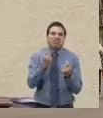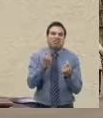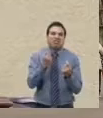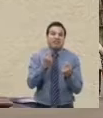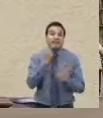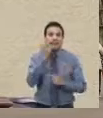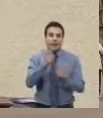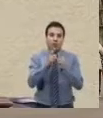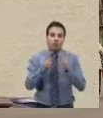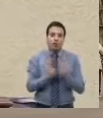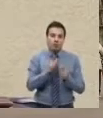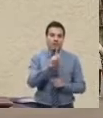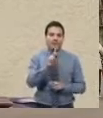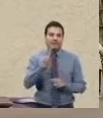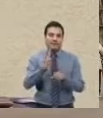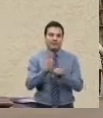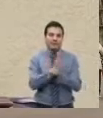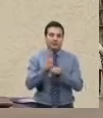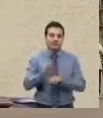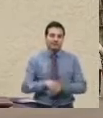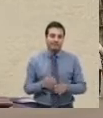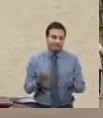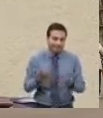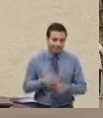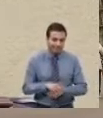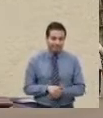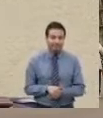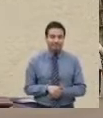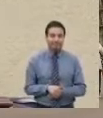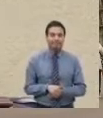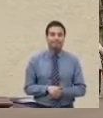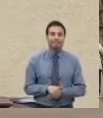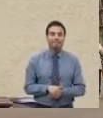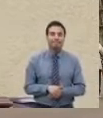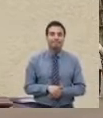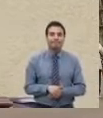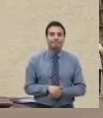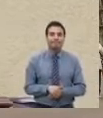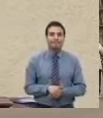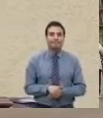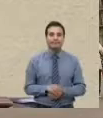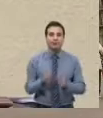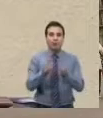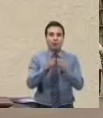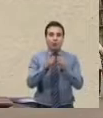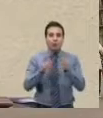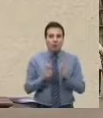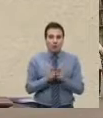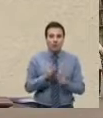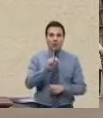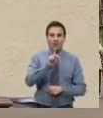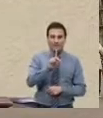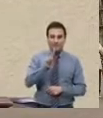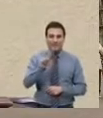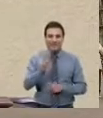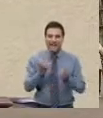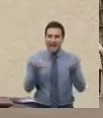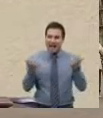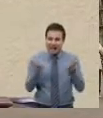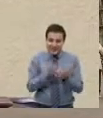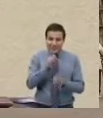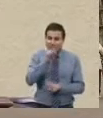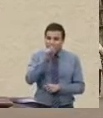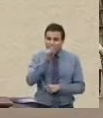La reiteración, por otro lado, no puede obviarse. Parecería que se insiste en una conducta que